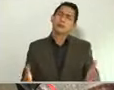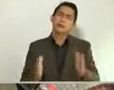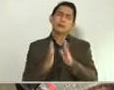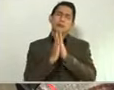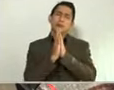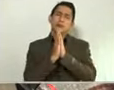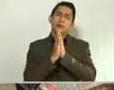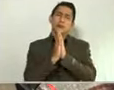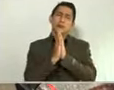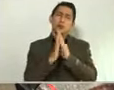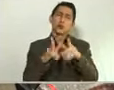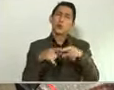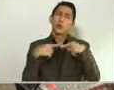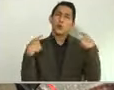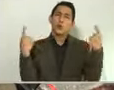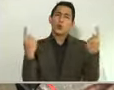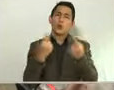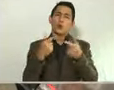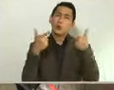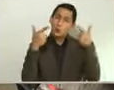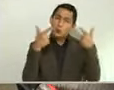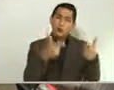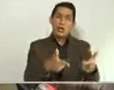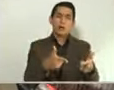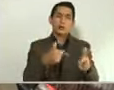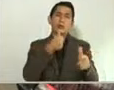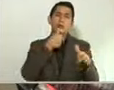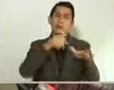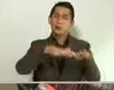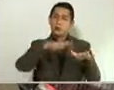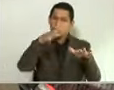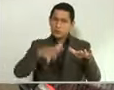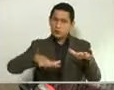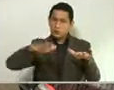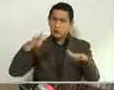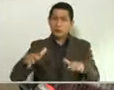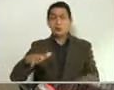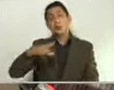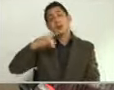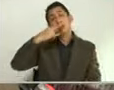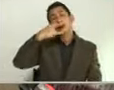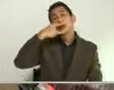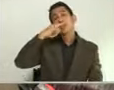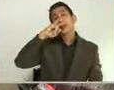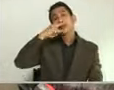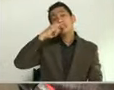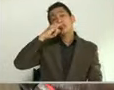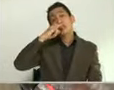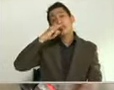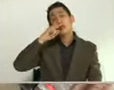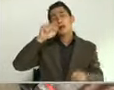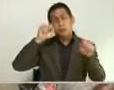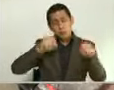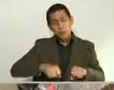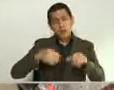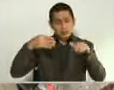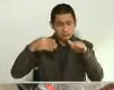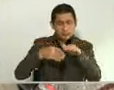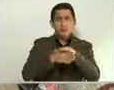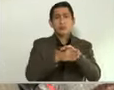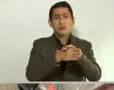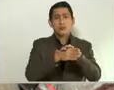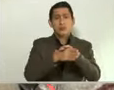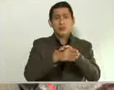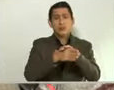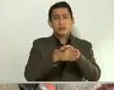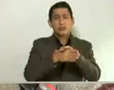es de ustedes. Los niños que no ven se pueden meter a la piscina de olas a sentir las olas. Baños,